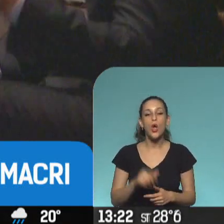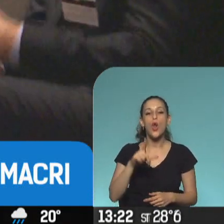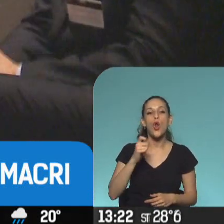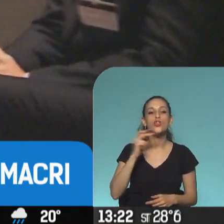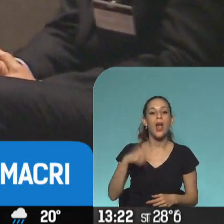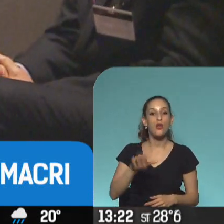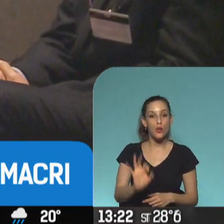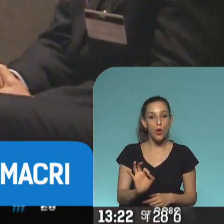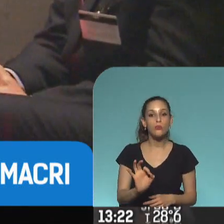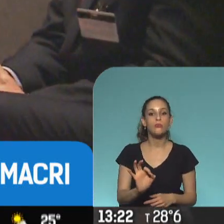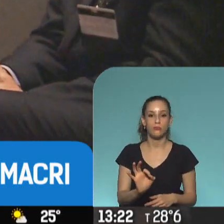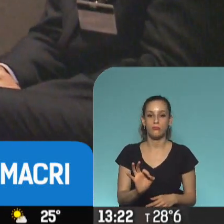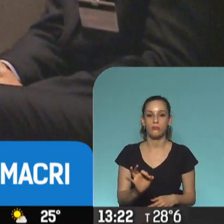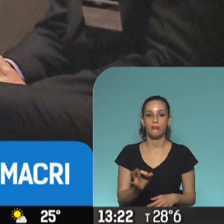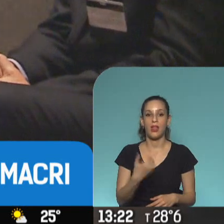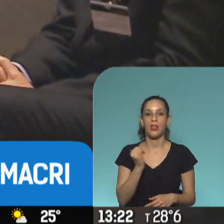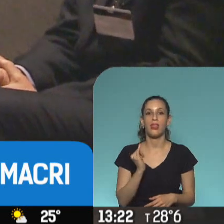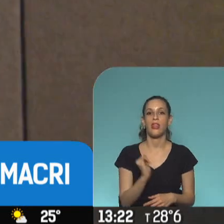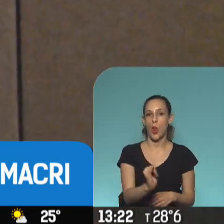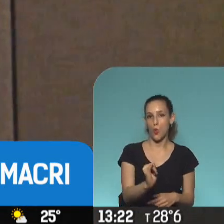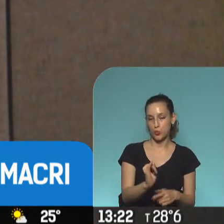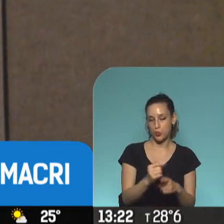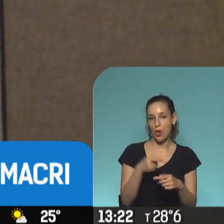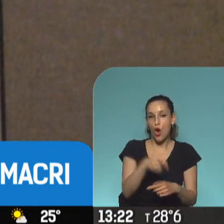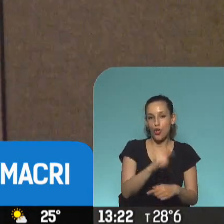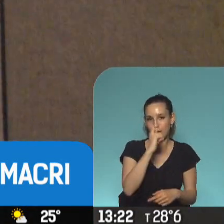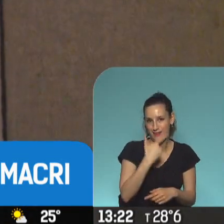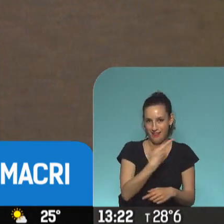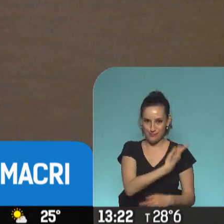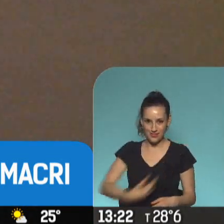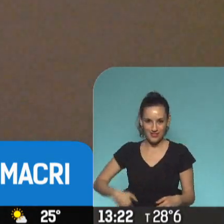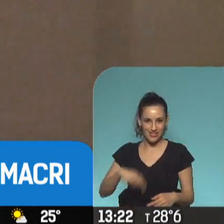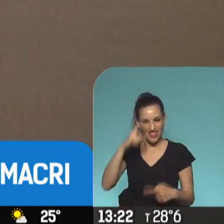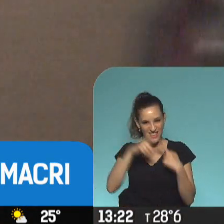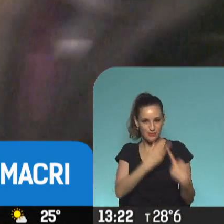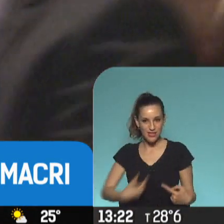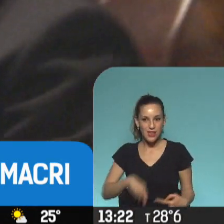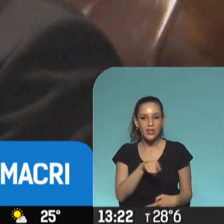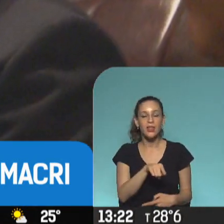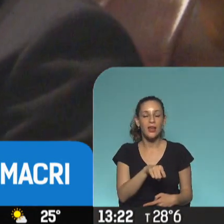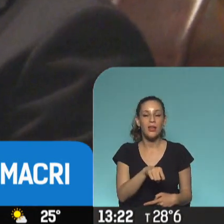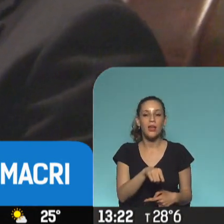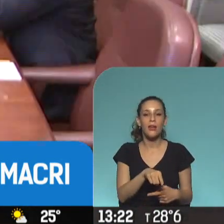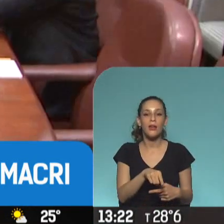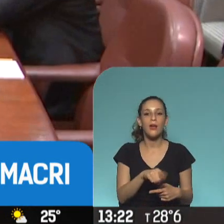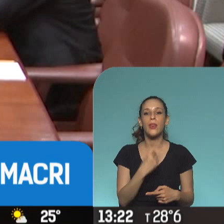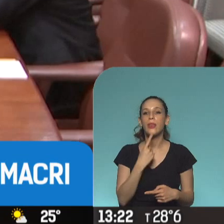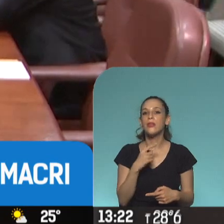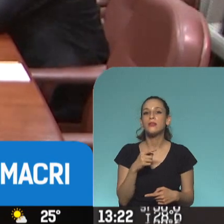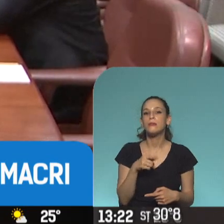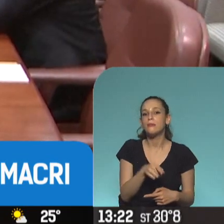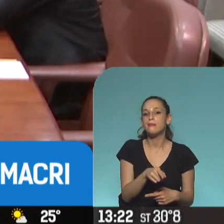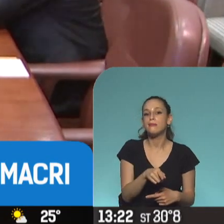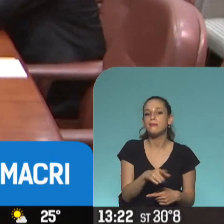contra la gestión de Mauricio Macri hace 3 años y explicó por qué el expresidente no estaba habilitado a pedir